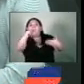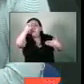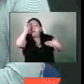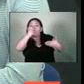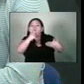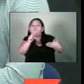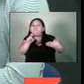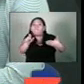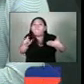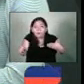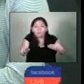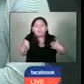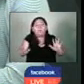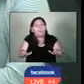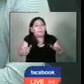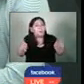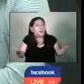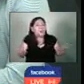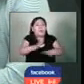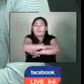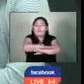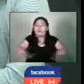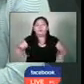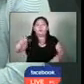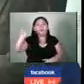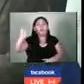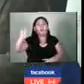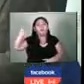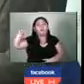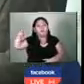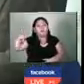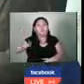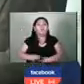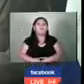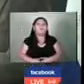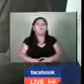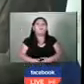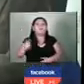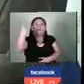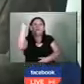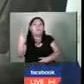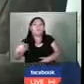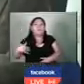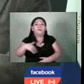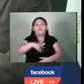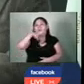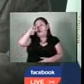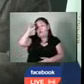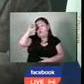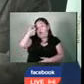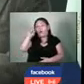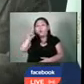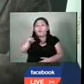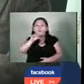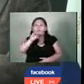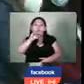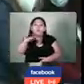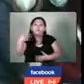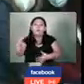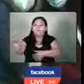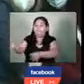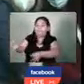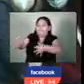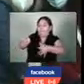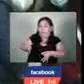Por su parte, ministro de Trabajo, Rolando Castro, aseguró que tras la entrega de